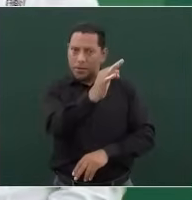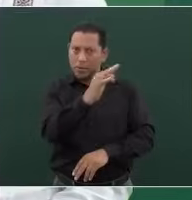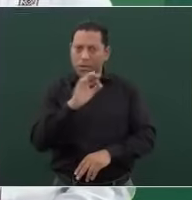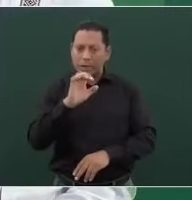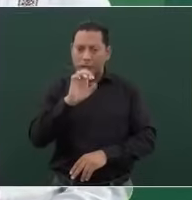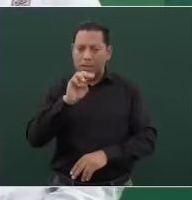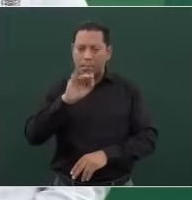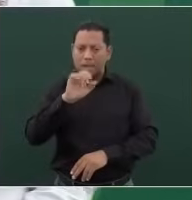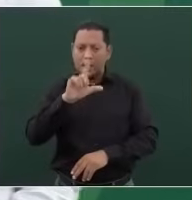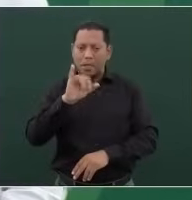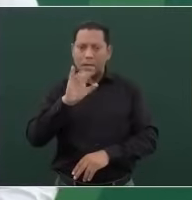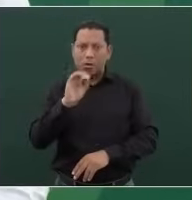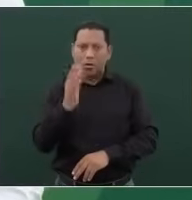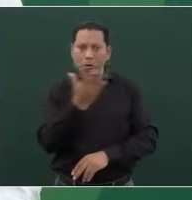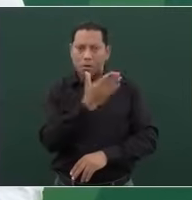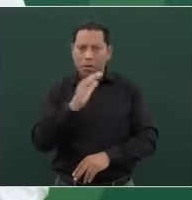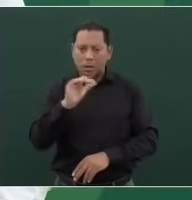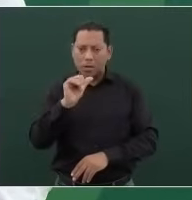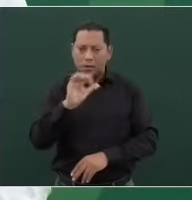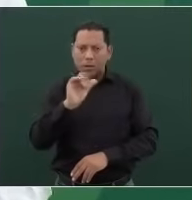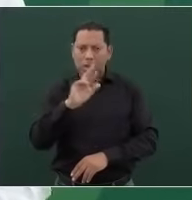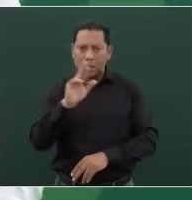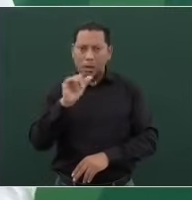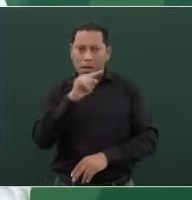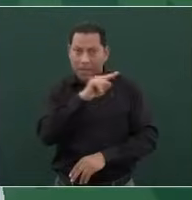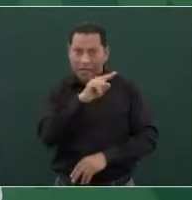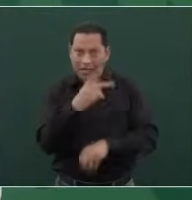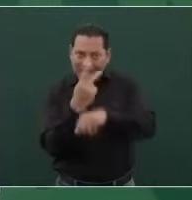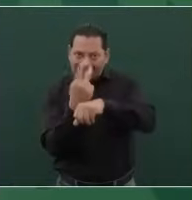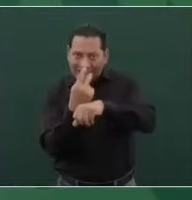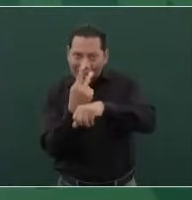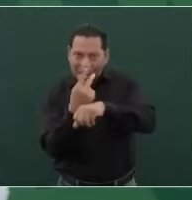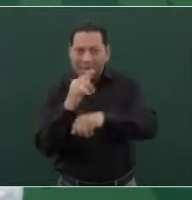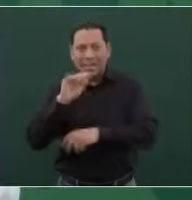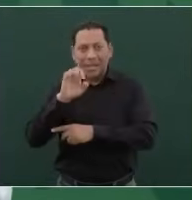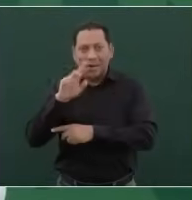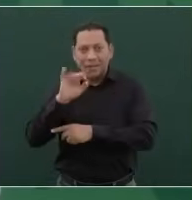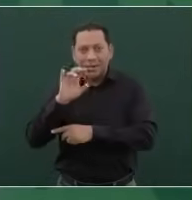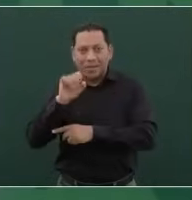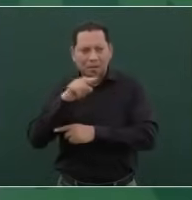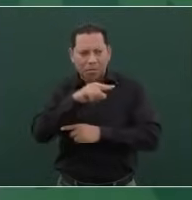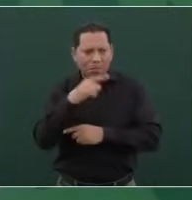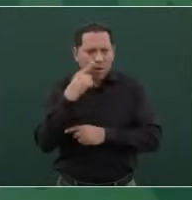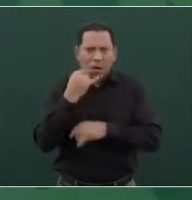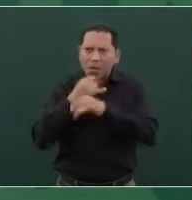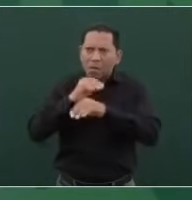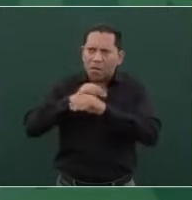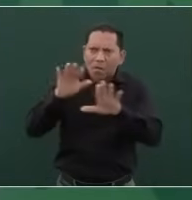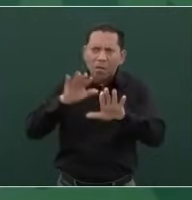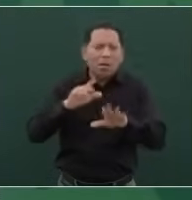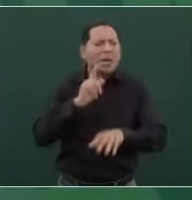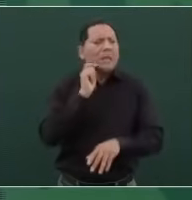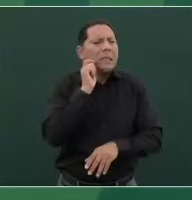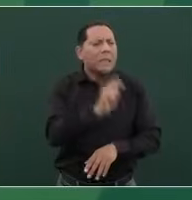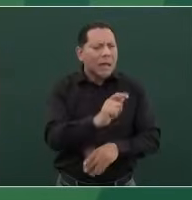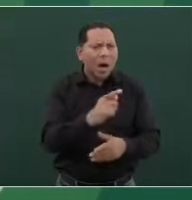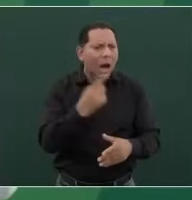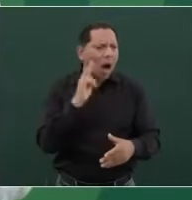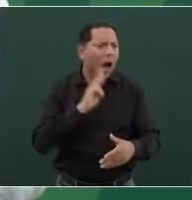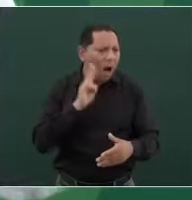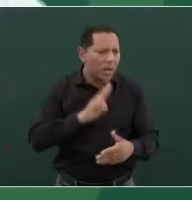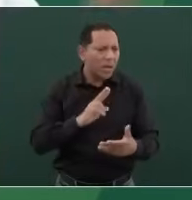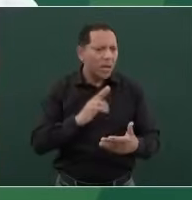Azcárraga que revisen eso, y que si tienen pruebas de